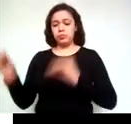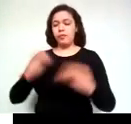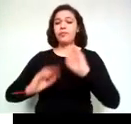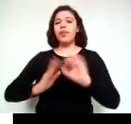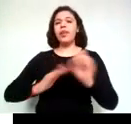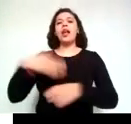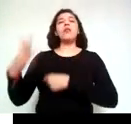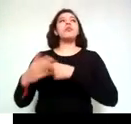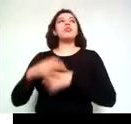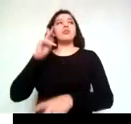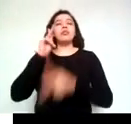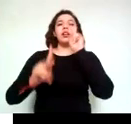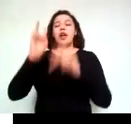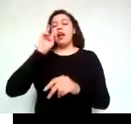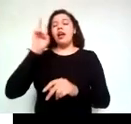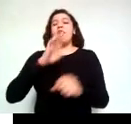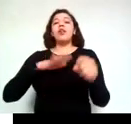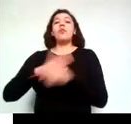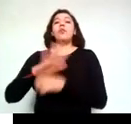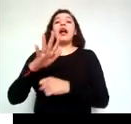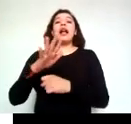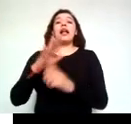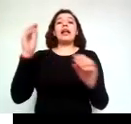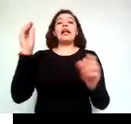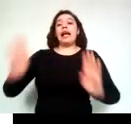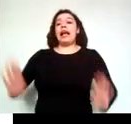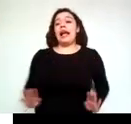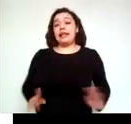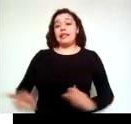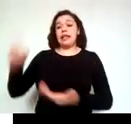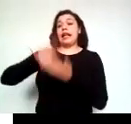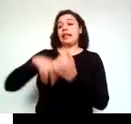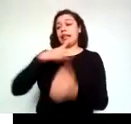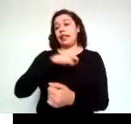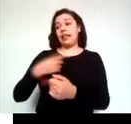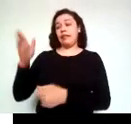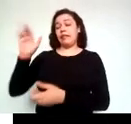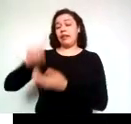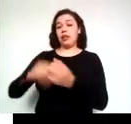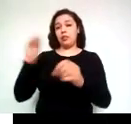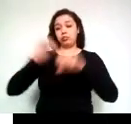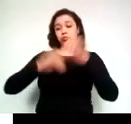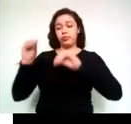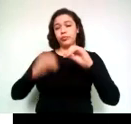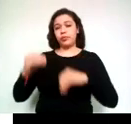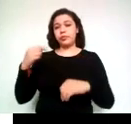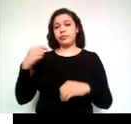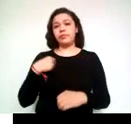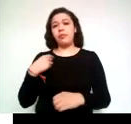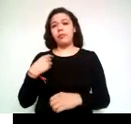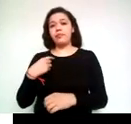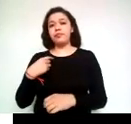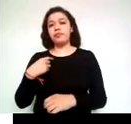a ver qué elementos debe contener este programa de intervención. Y me da la opción Es decir, aquí me